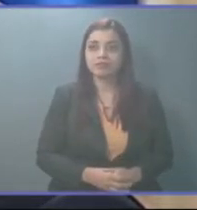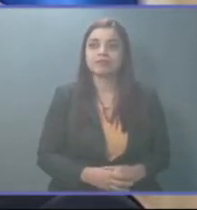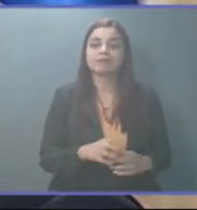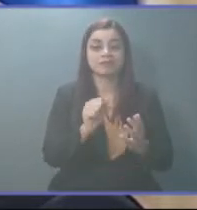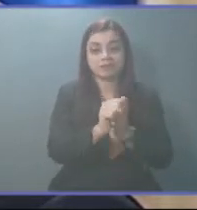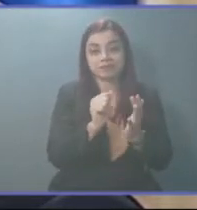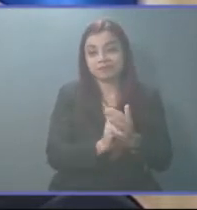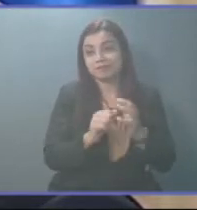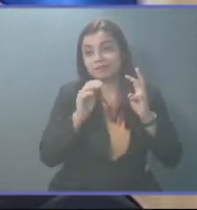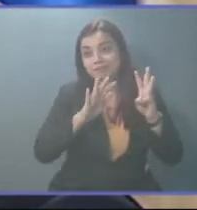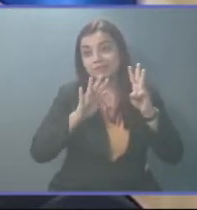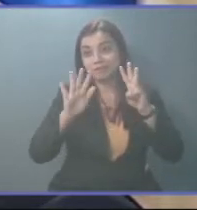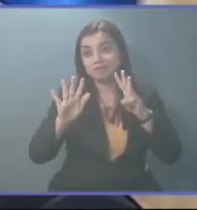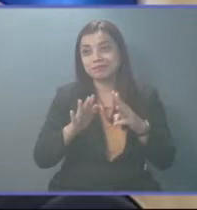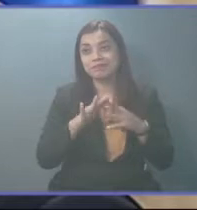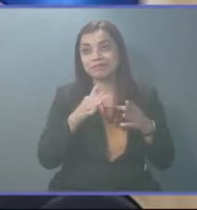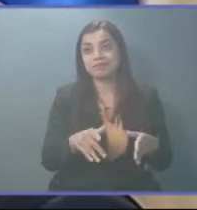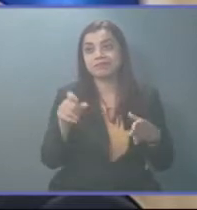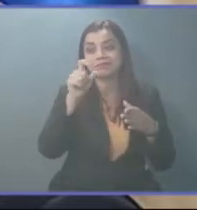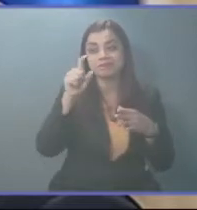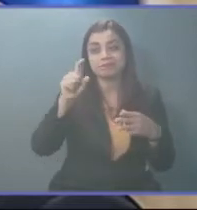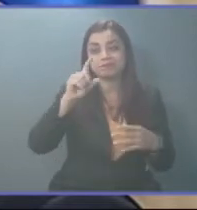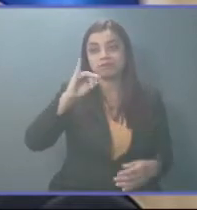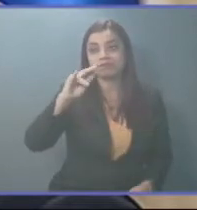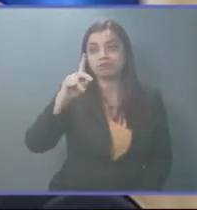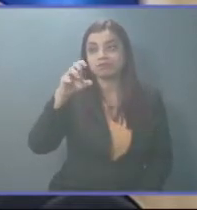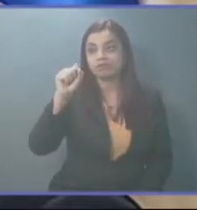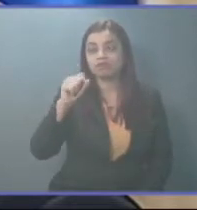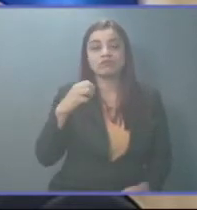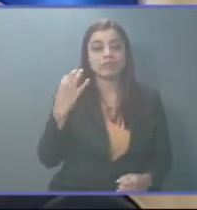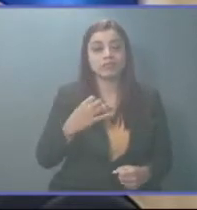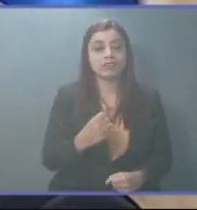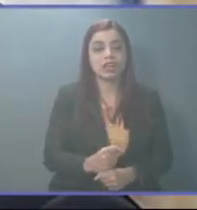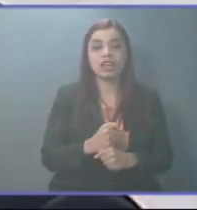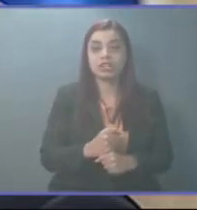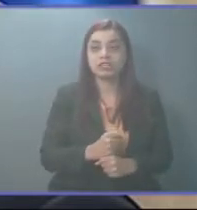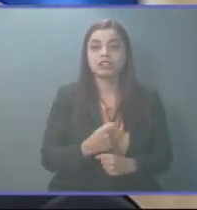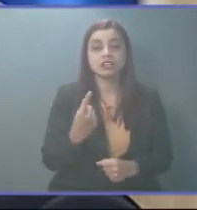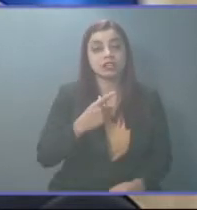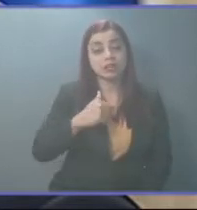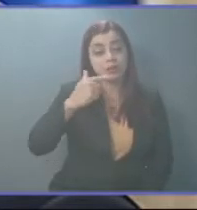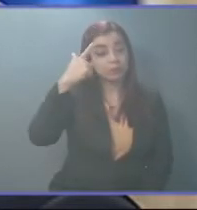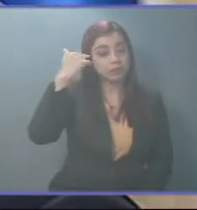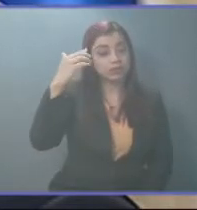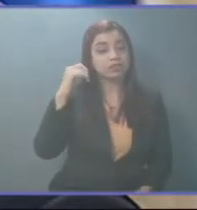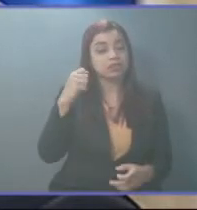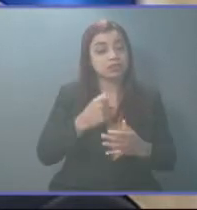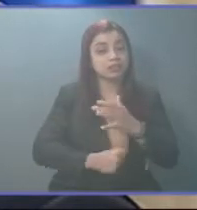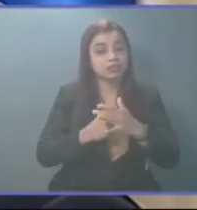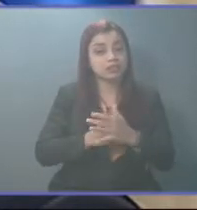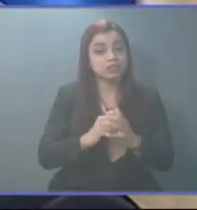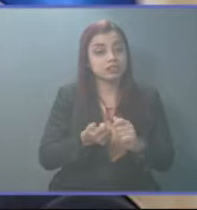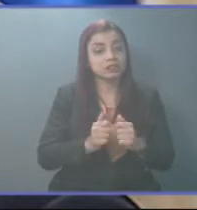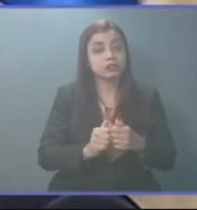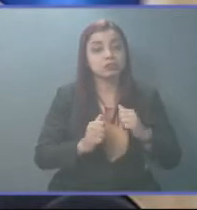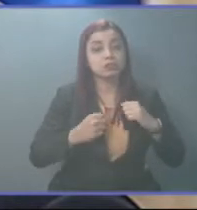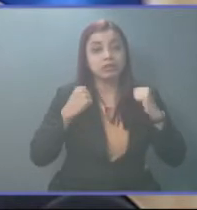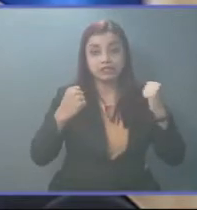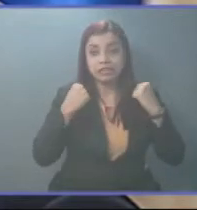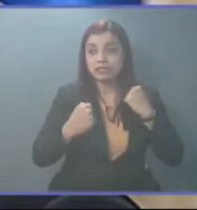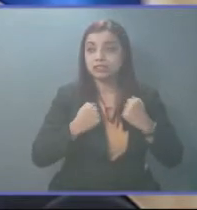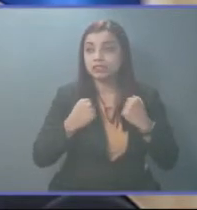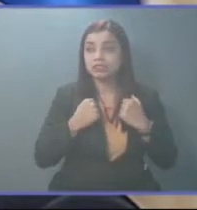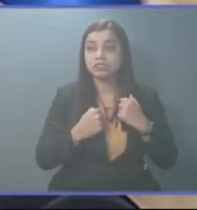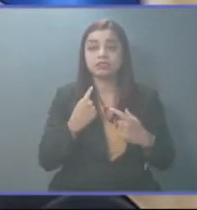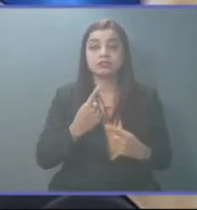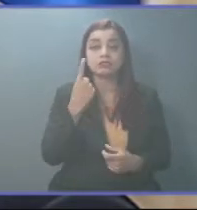Artículo 88. El Instituto Nacional de los Deportes de El Salvador garantizará que la política nacional de los deportes se incluya en todas las disciplinas a las